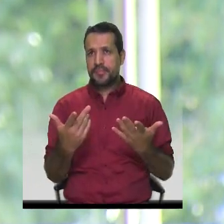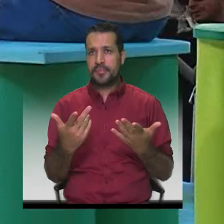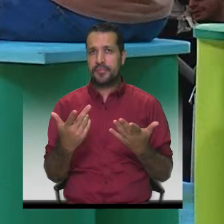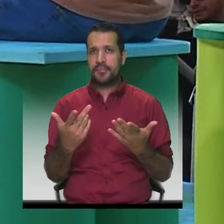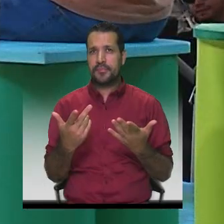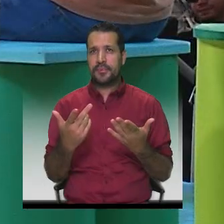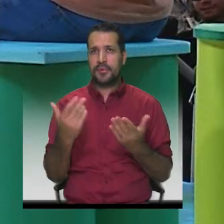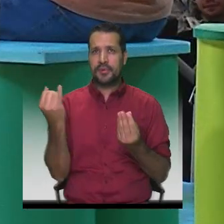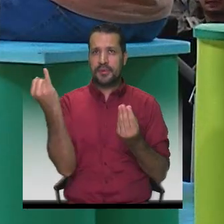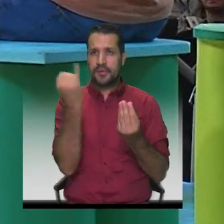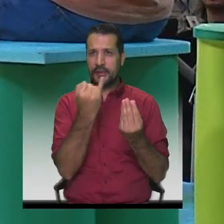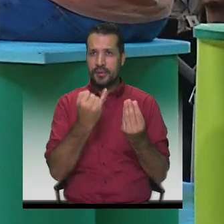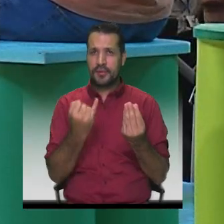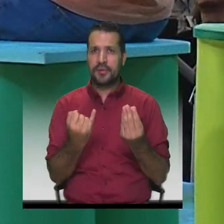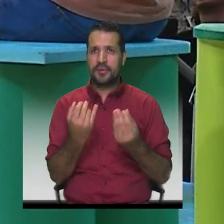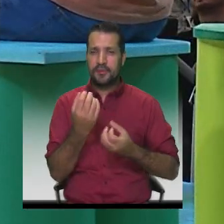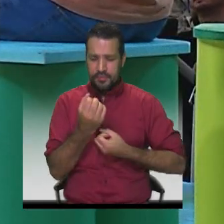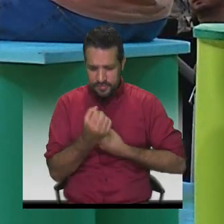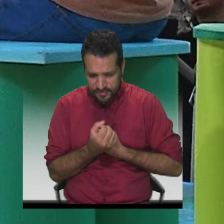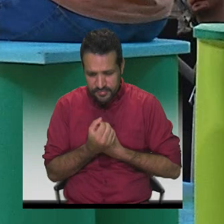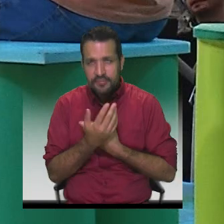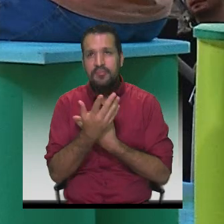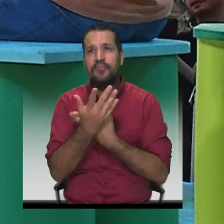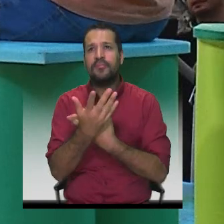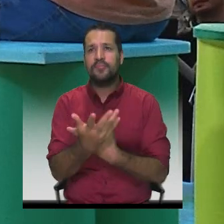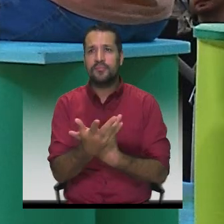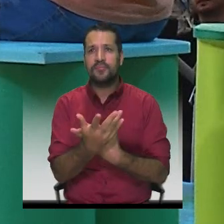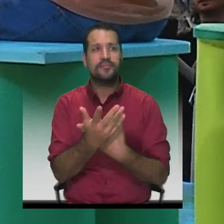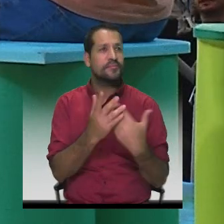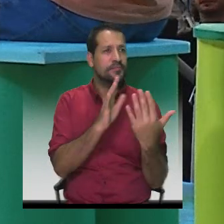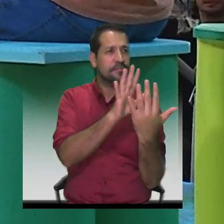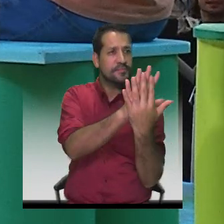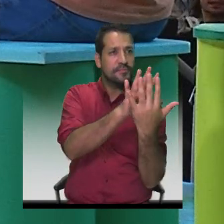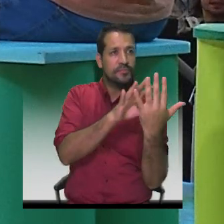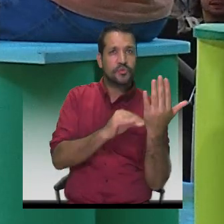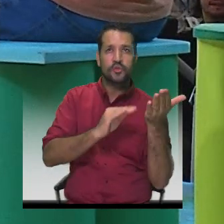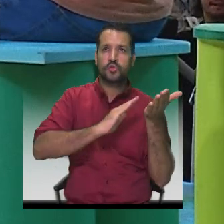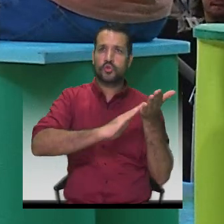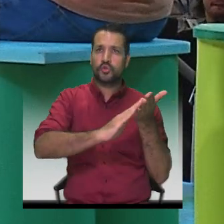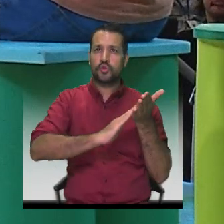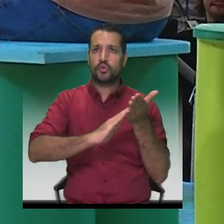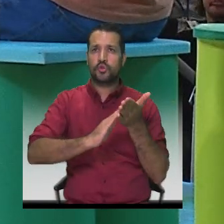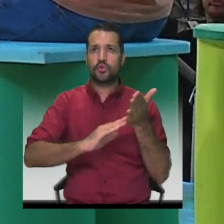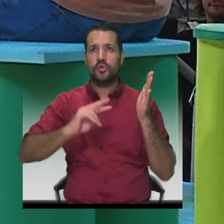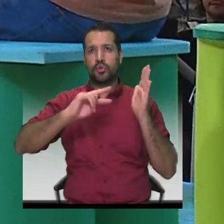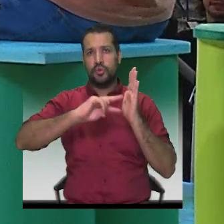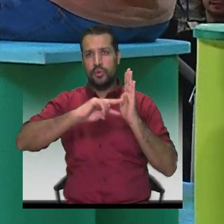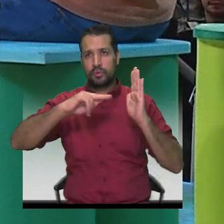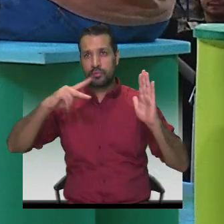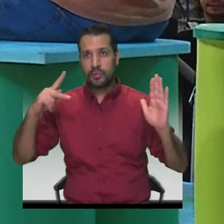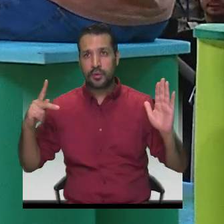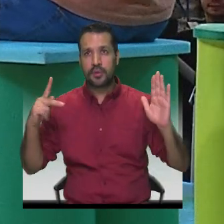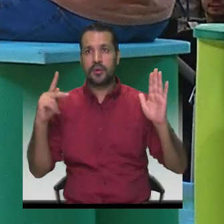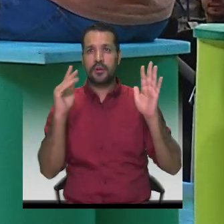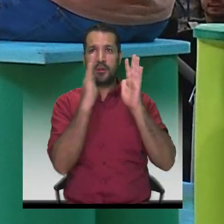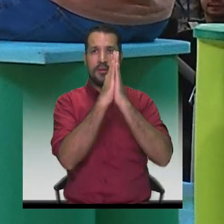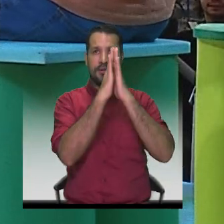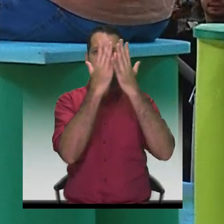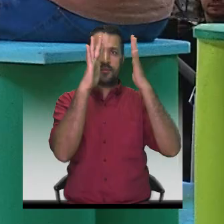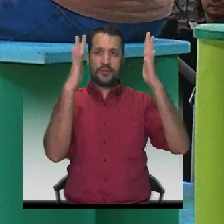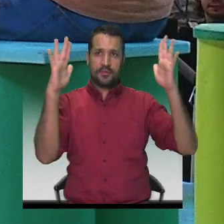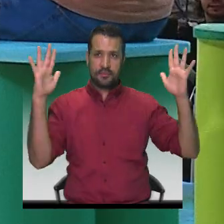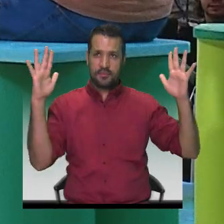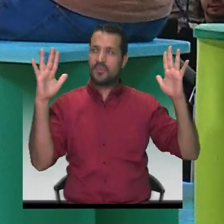es inspirarse en los productos, diseño de soluciones tecnológicas en la naturaleza. Pues nosotros estamos